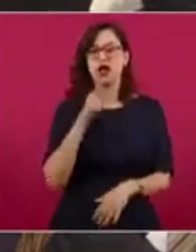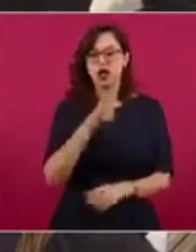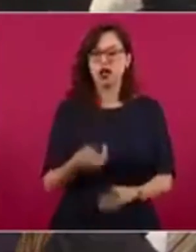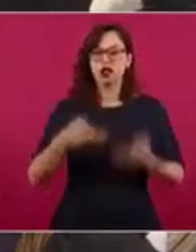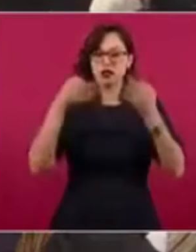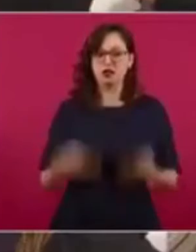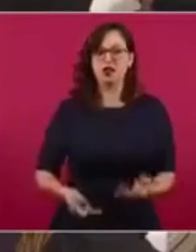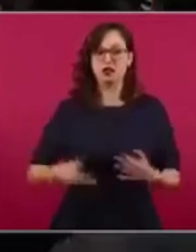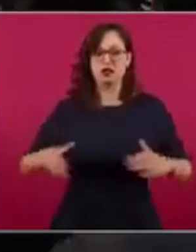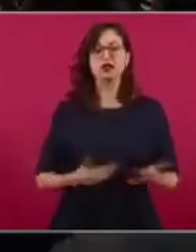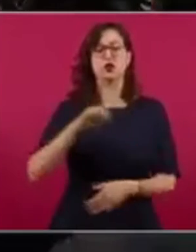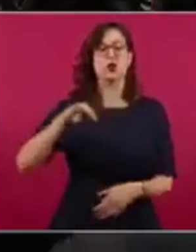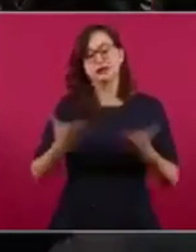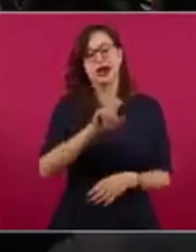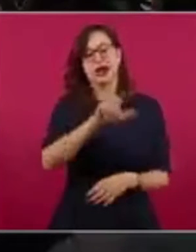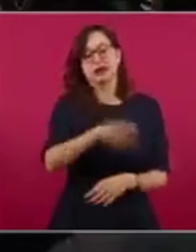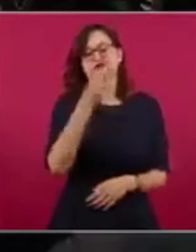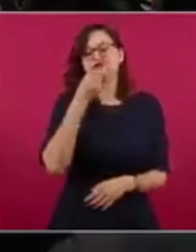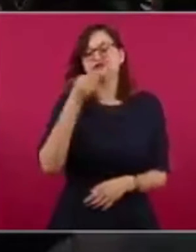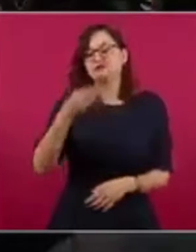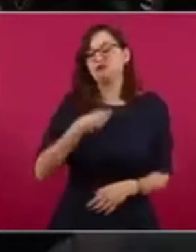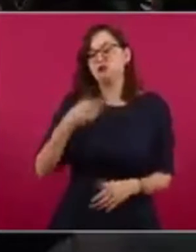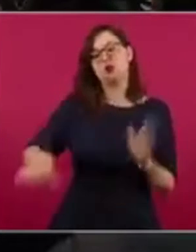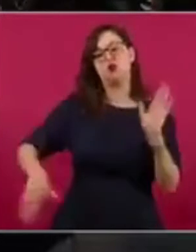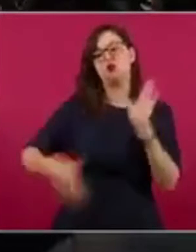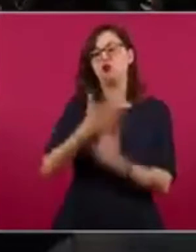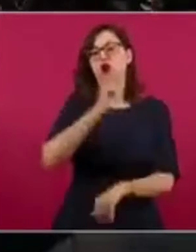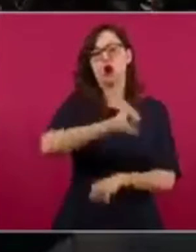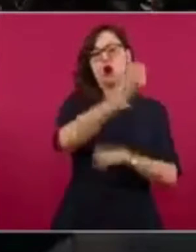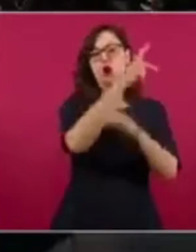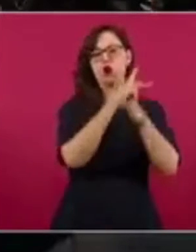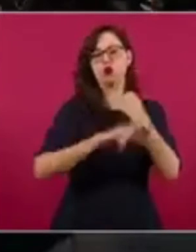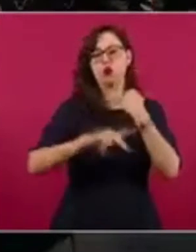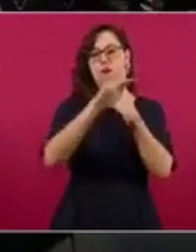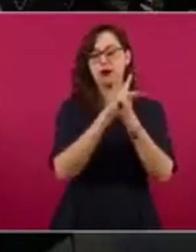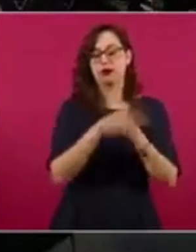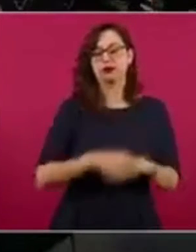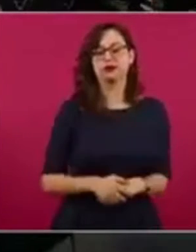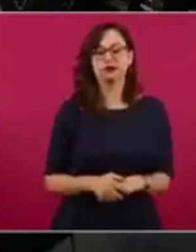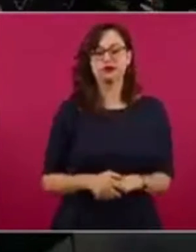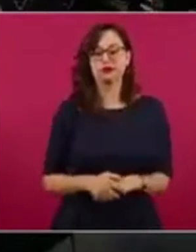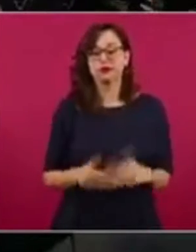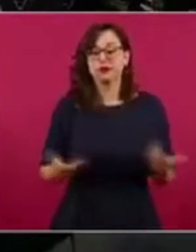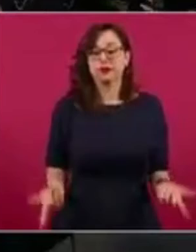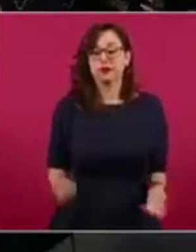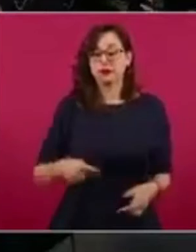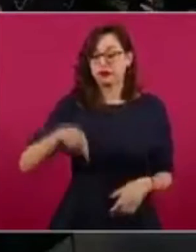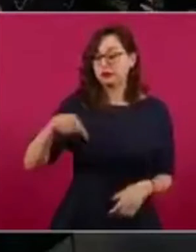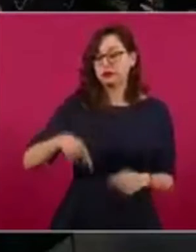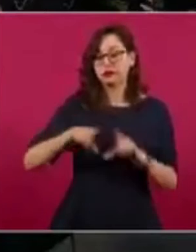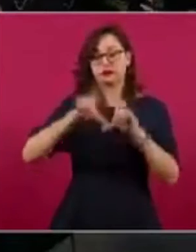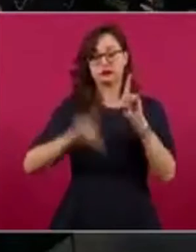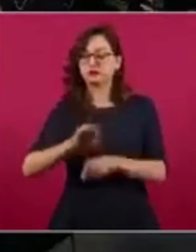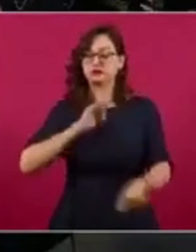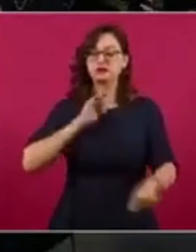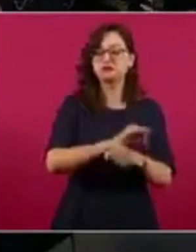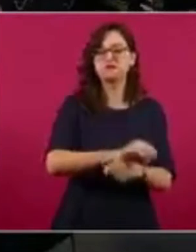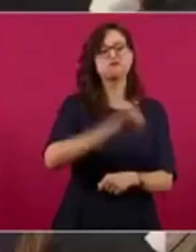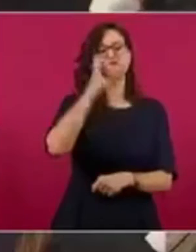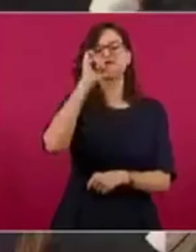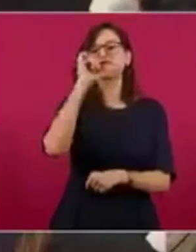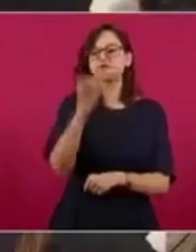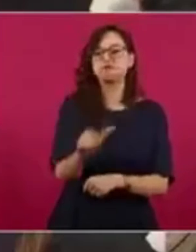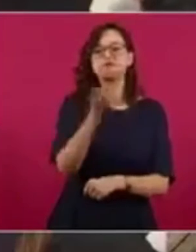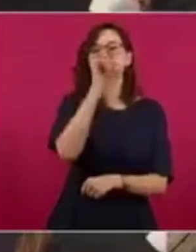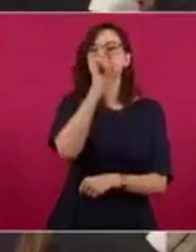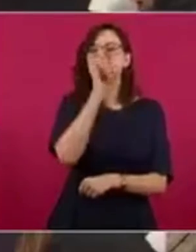encuentra desplazado de su país y a pesar de que el mecanismo se atrevió a decir de que le estaba brindando protección, esto fue una